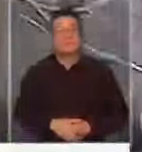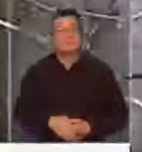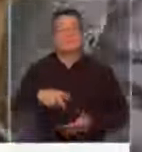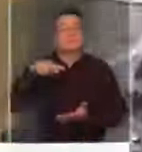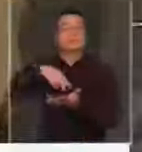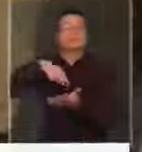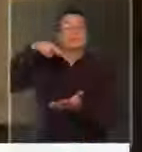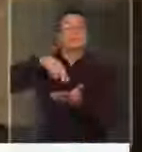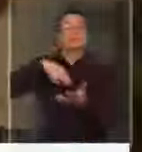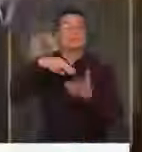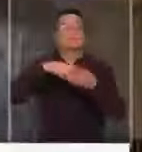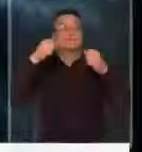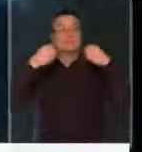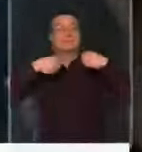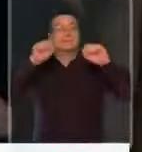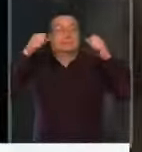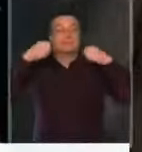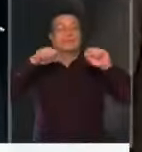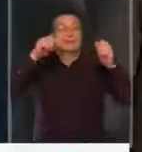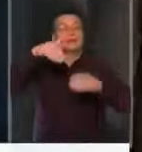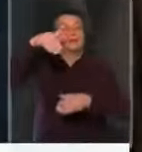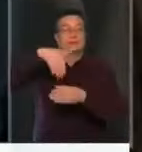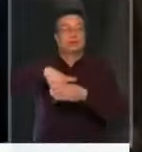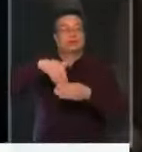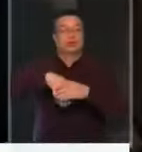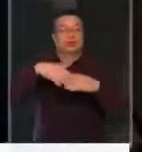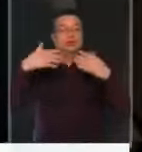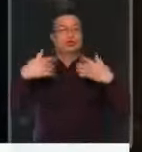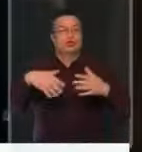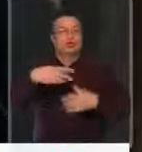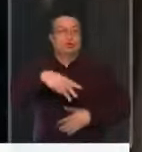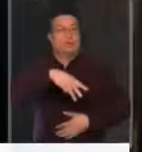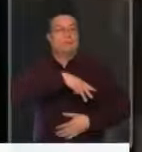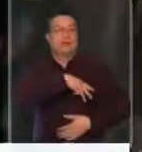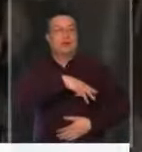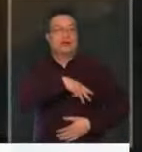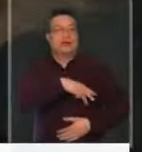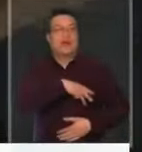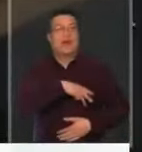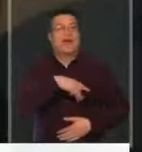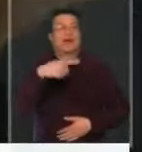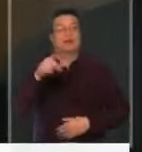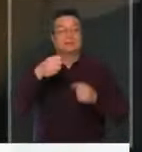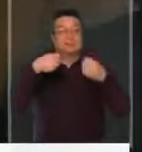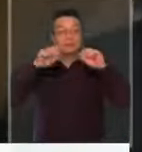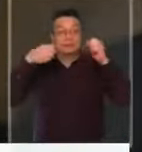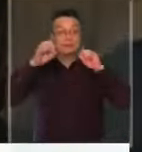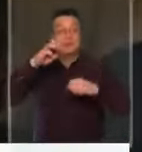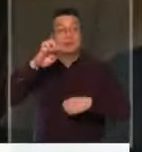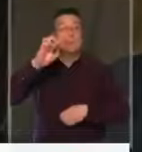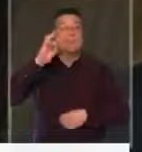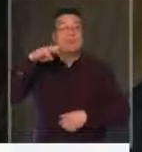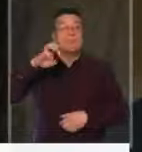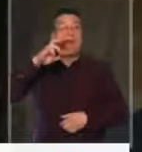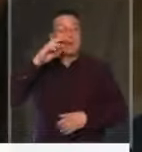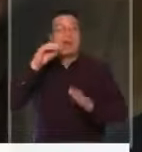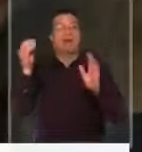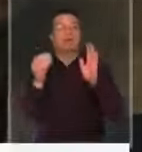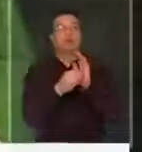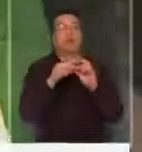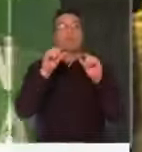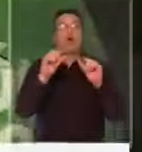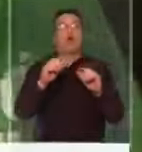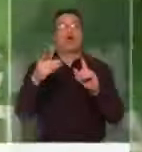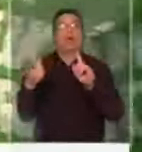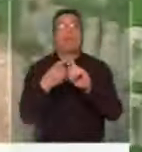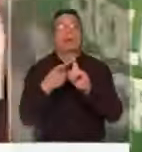celebraciones por la victoria en las batallas electorales más reñidas de la región metropolitana, ganadores en las primarias municipales marcadas por una baja participación.